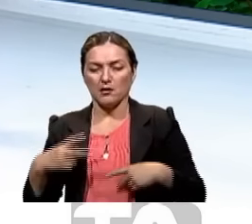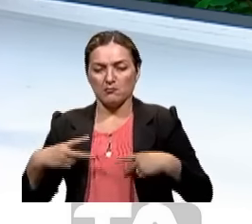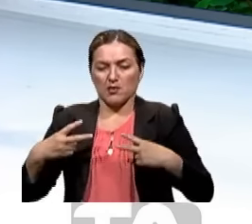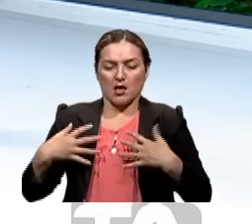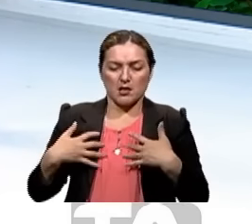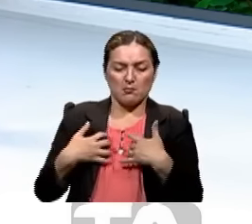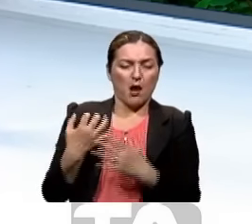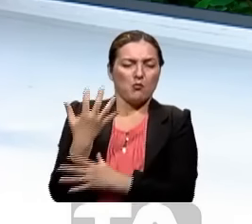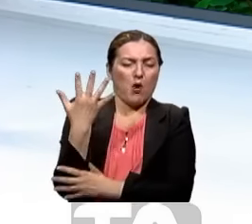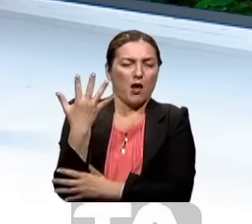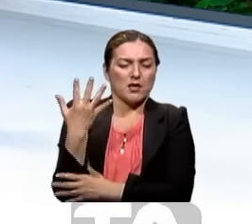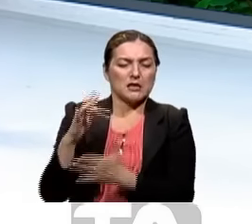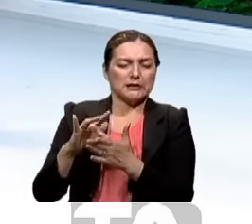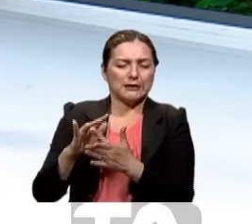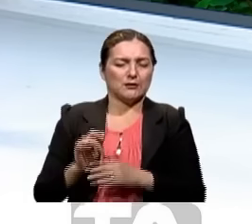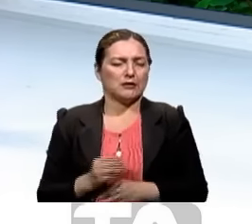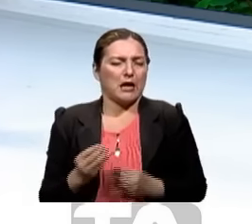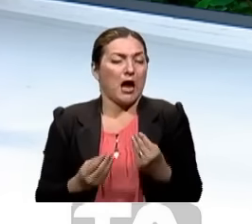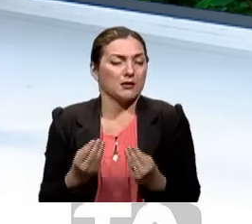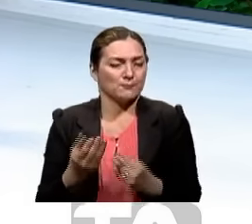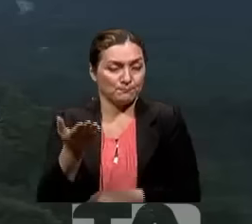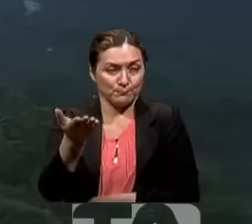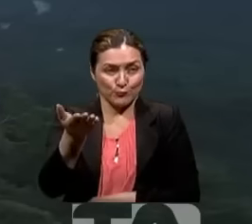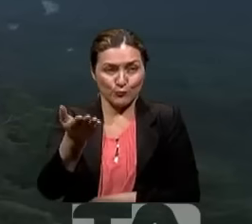hacer? Se lo contamos en el siguiente reportaje.